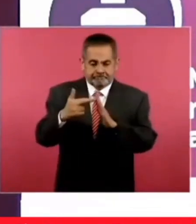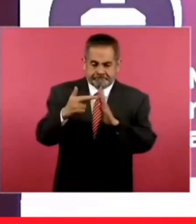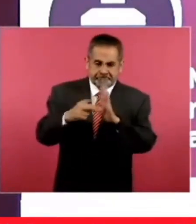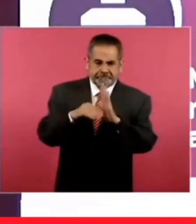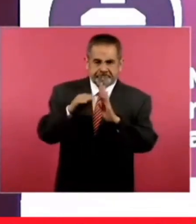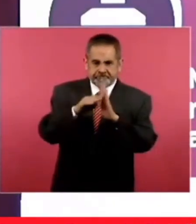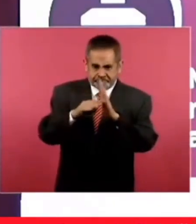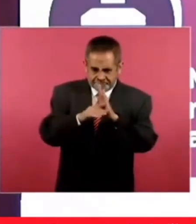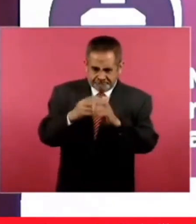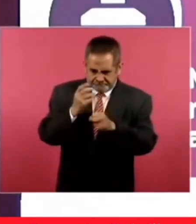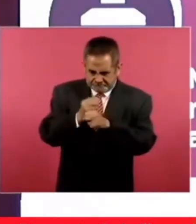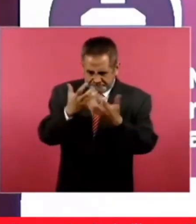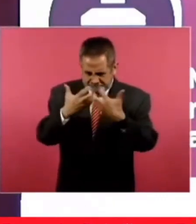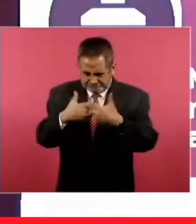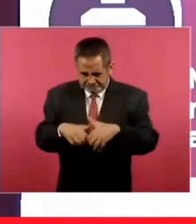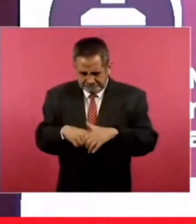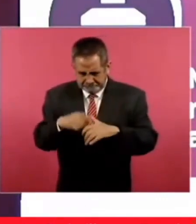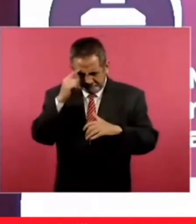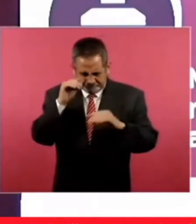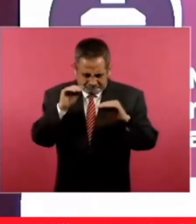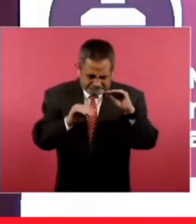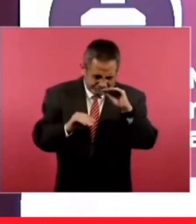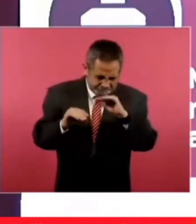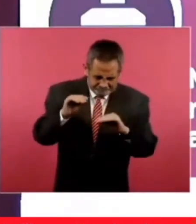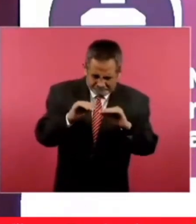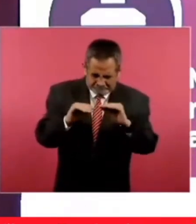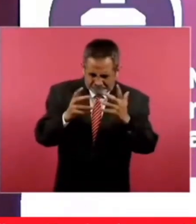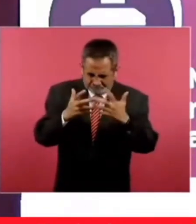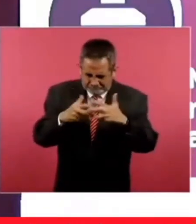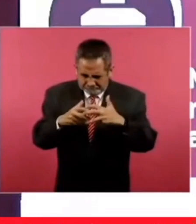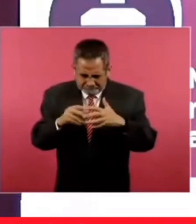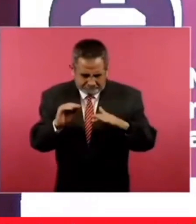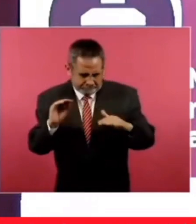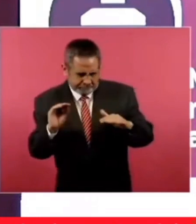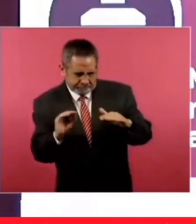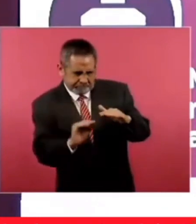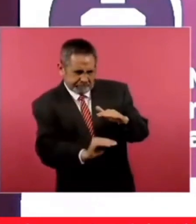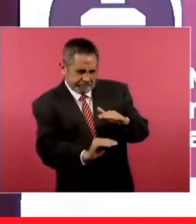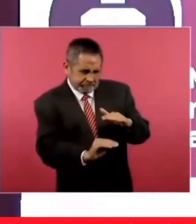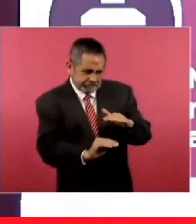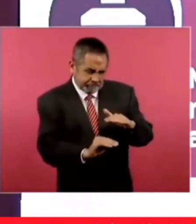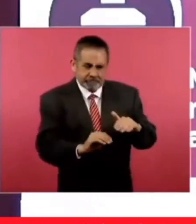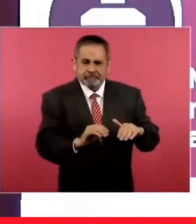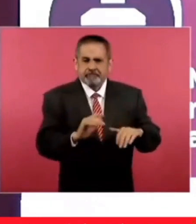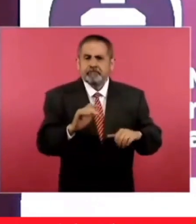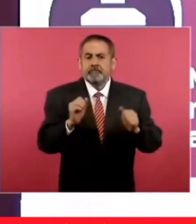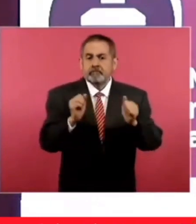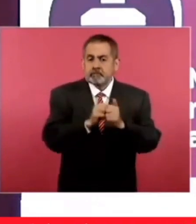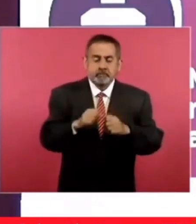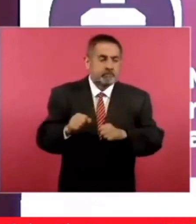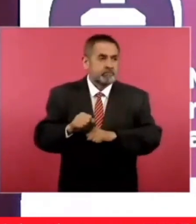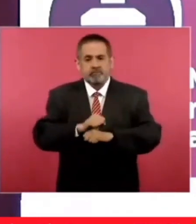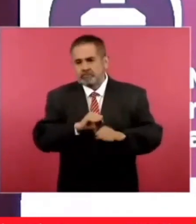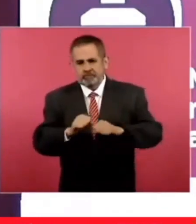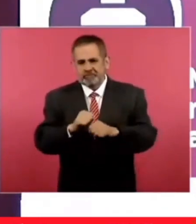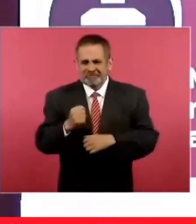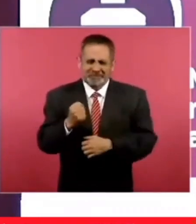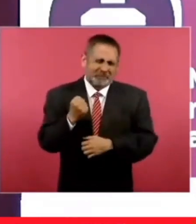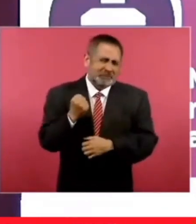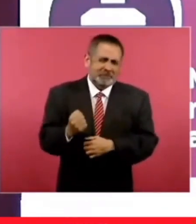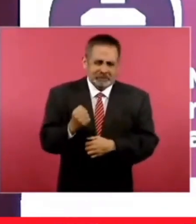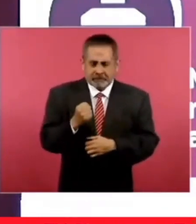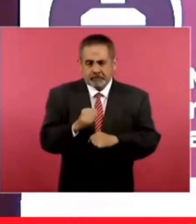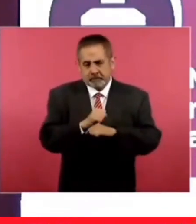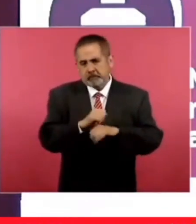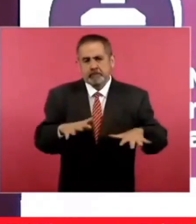y tienen mecanismos para poderlos integrar en los explosivos con explosivos mucho más potentes